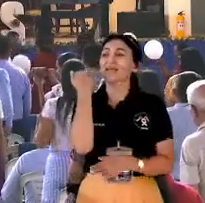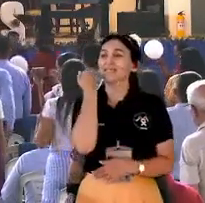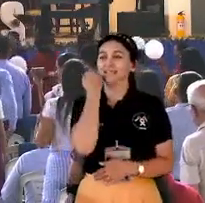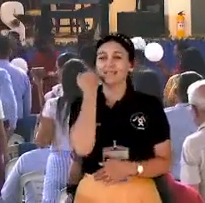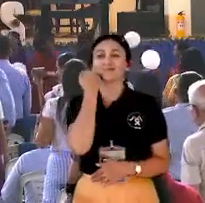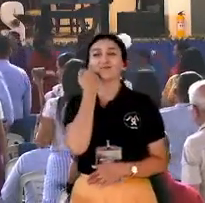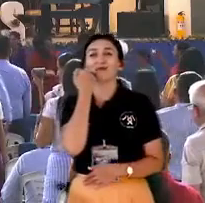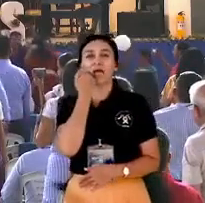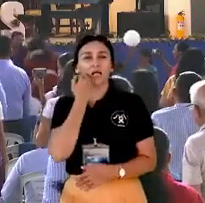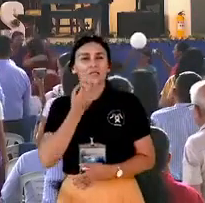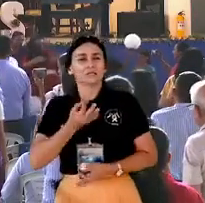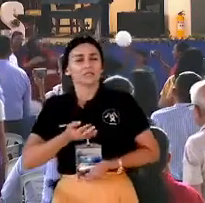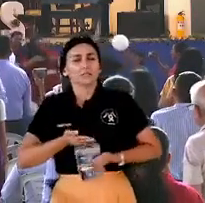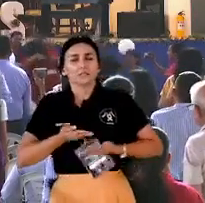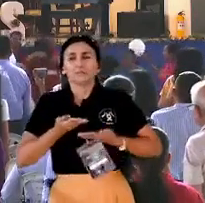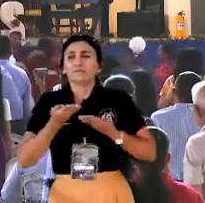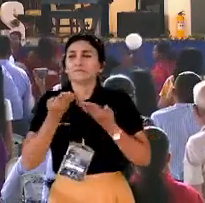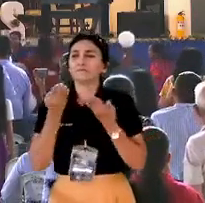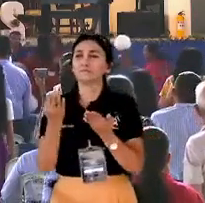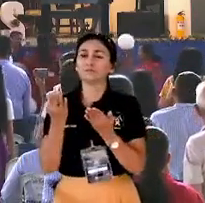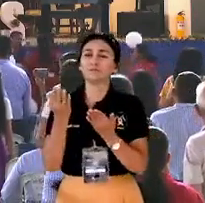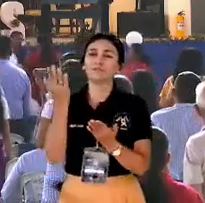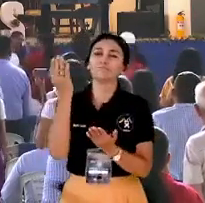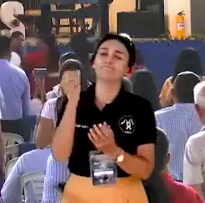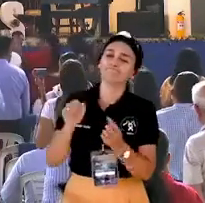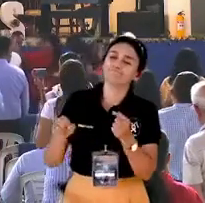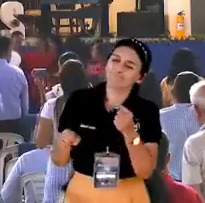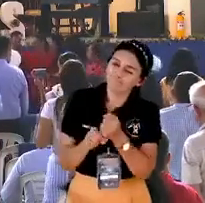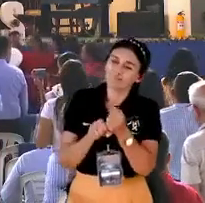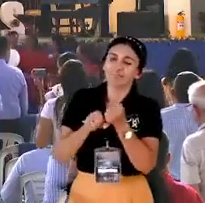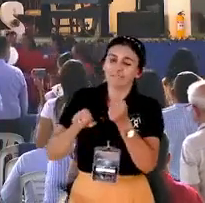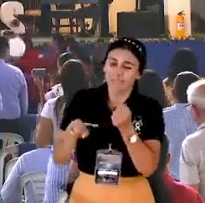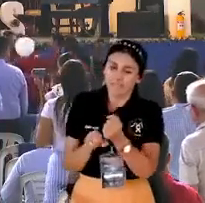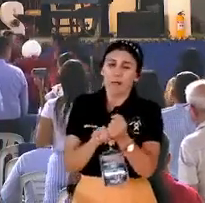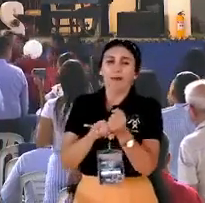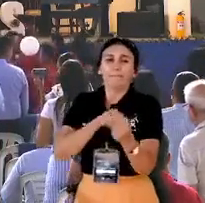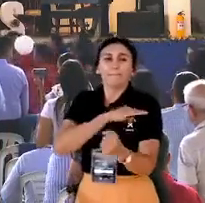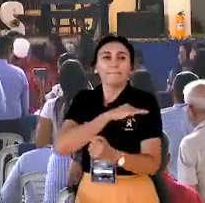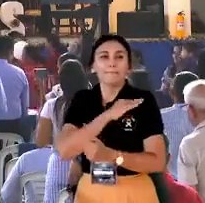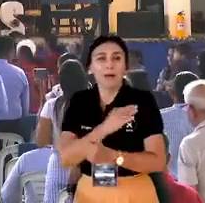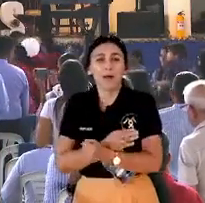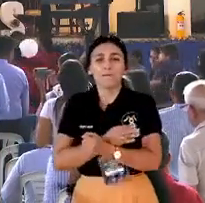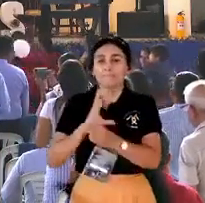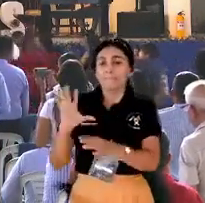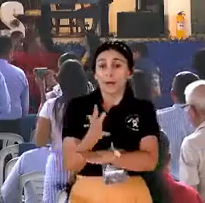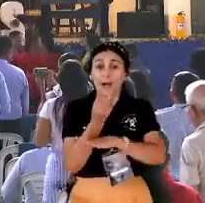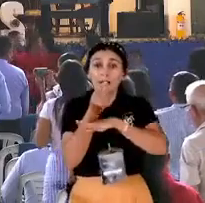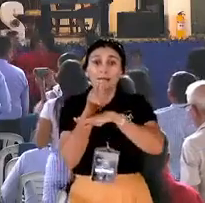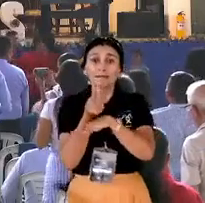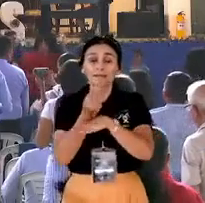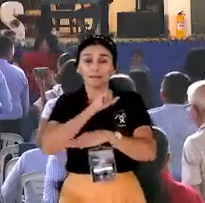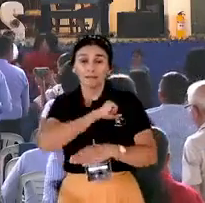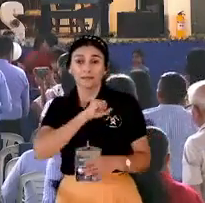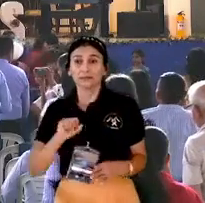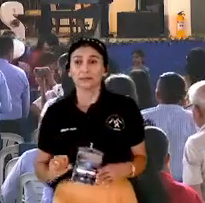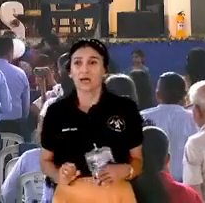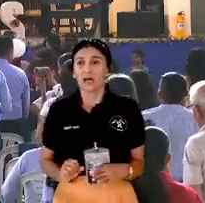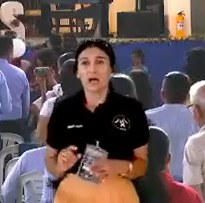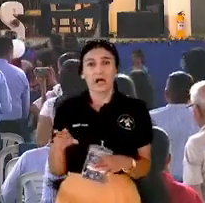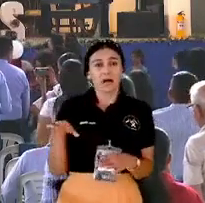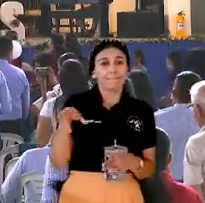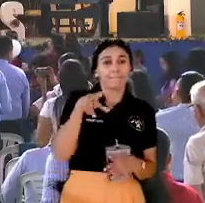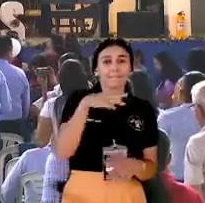disponen su vida y trabajo y esfuerzo para la iglesia del Señor a nivel